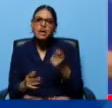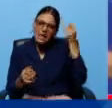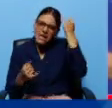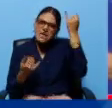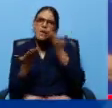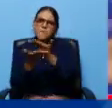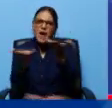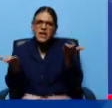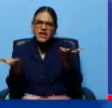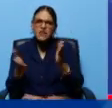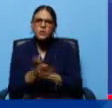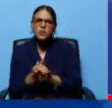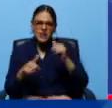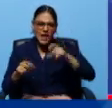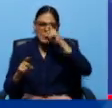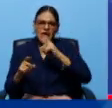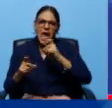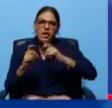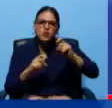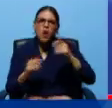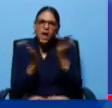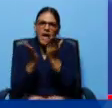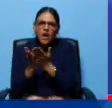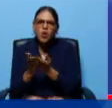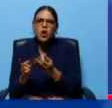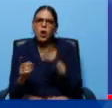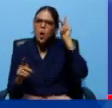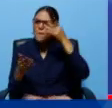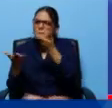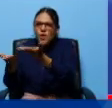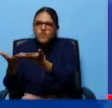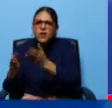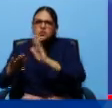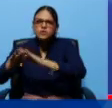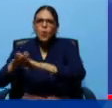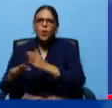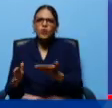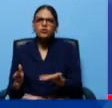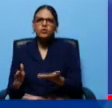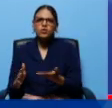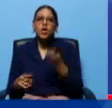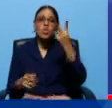Imagínense ustedes este año escolar, profesor Héctor Rodríguez,